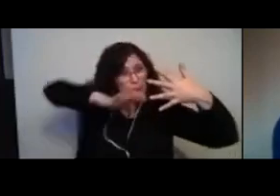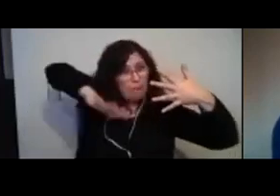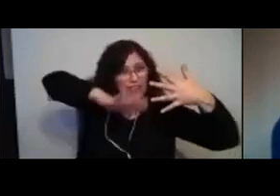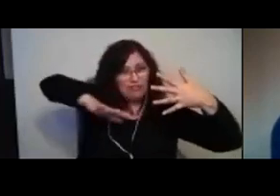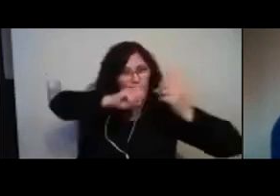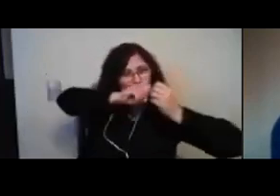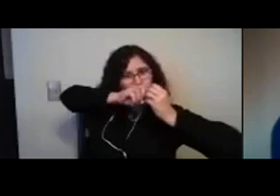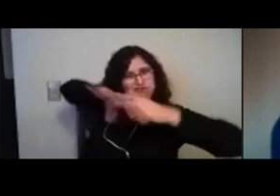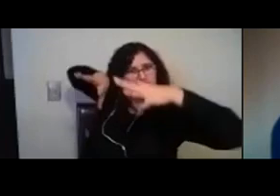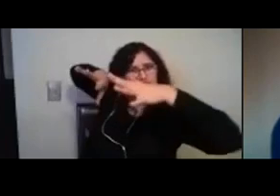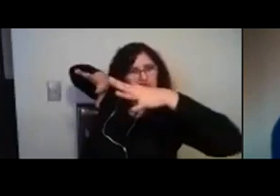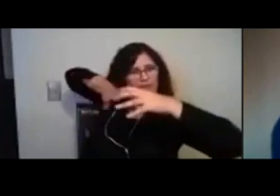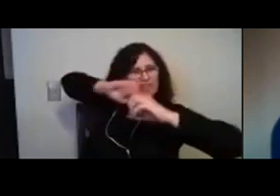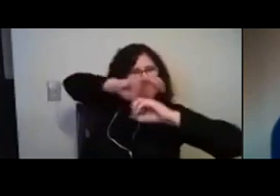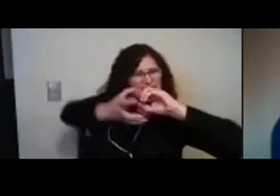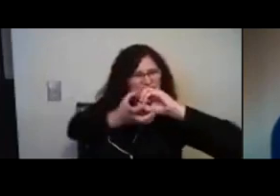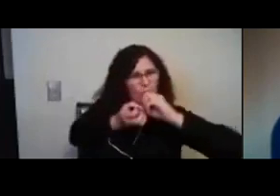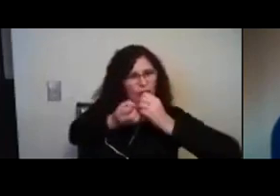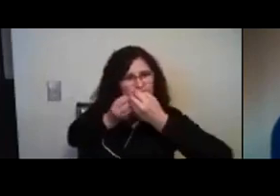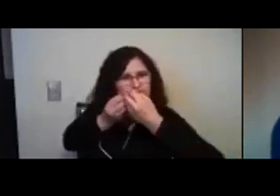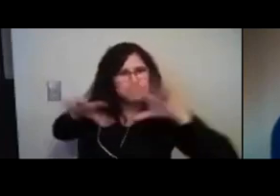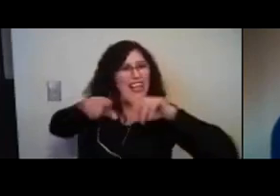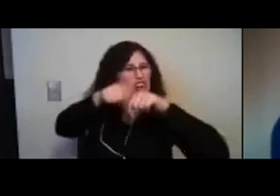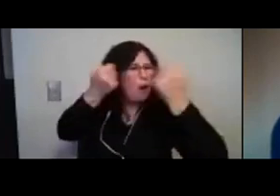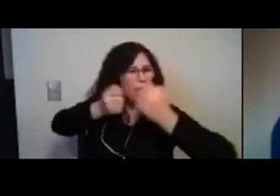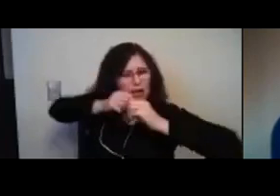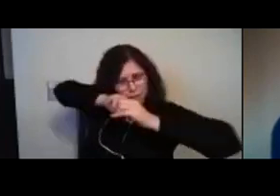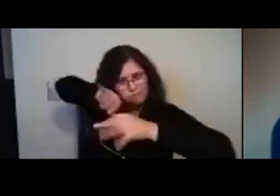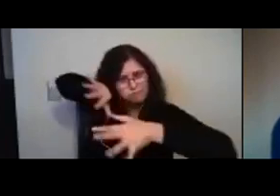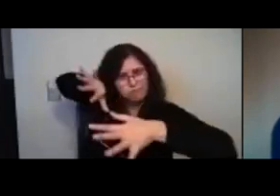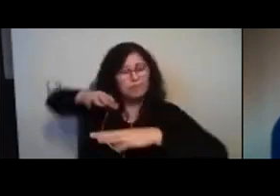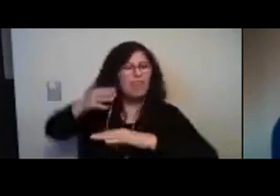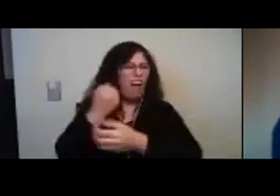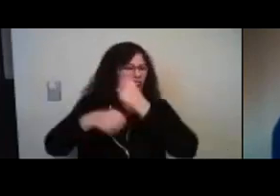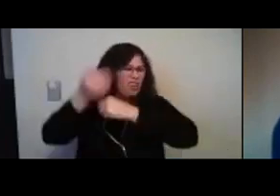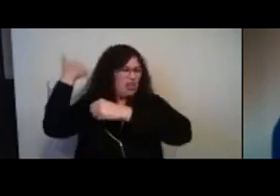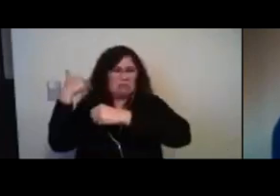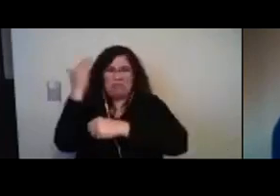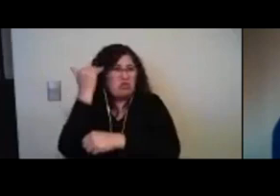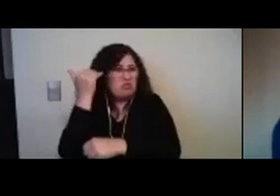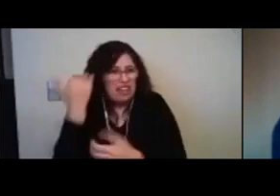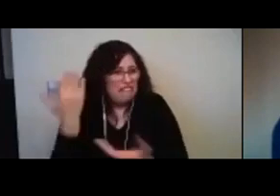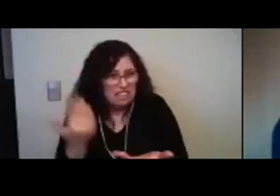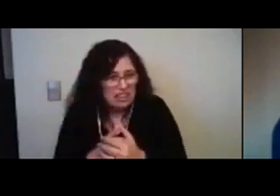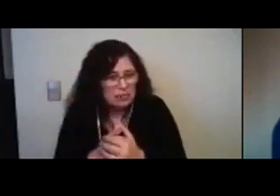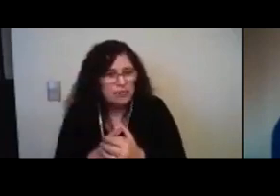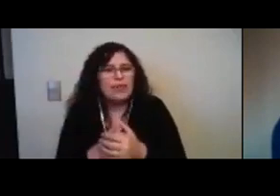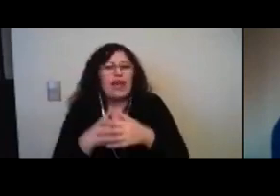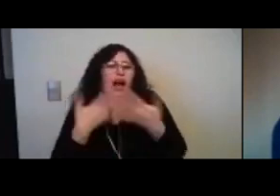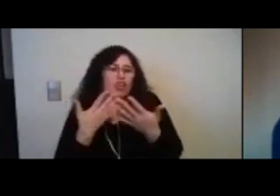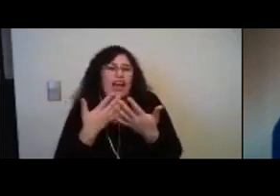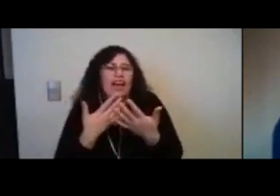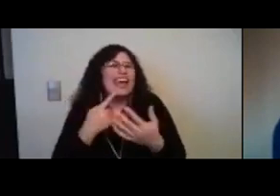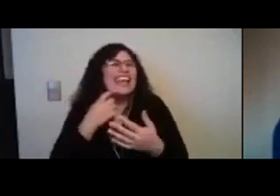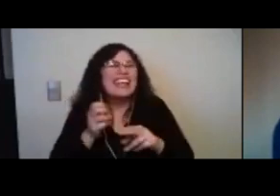vesículas, ¿ya? Entonces, eso hizo que por muchos años no se descubriera, ¿ya? Sino que lo que hace la neurona la produce